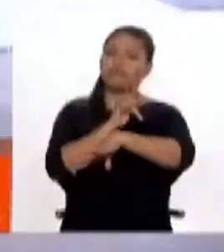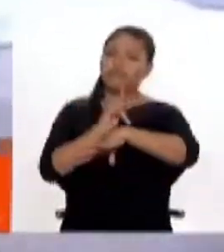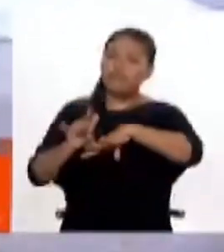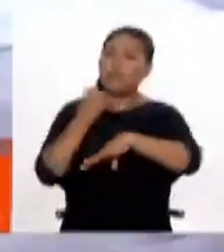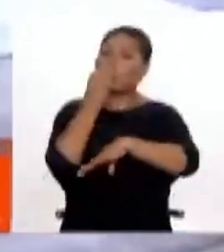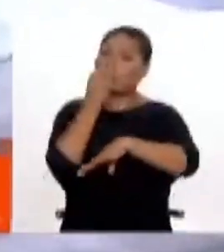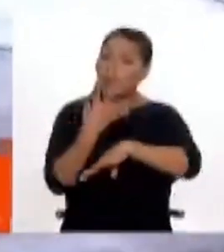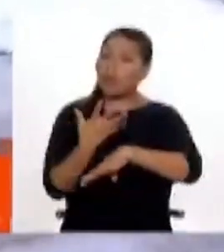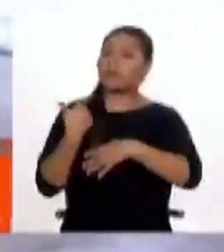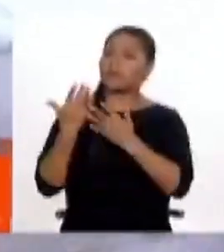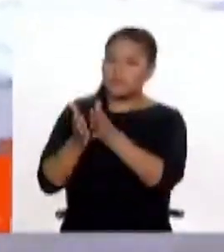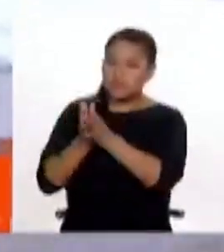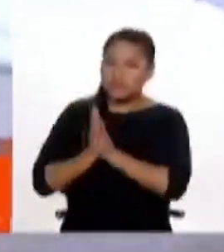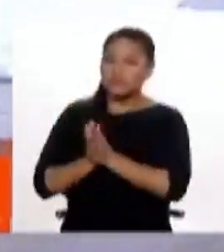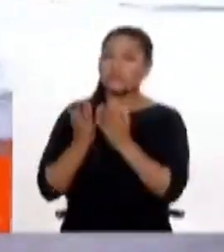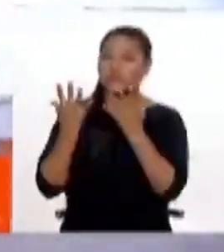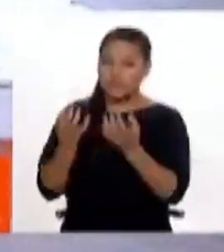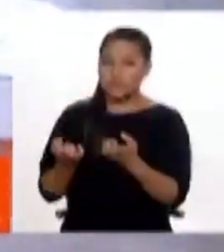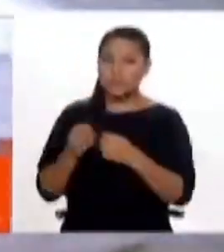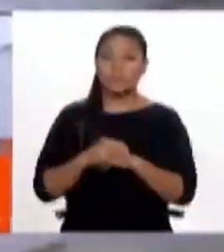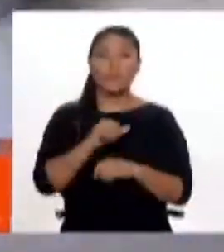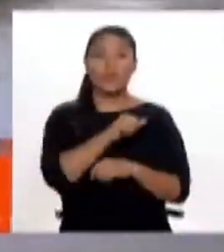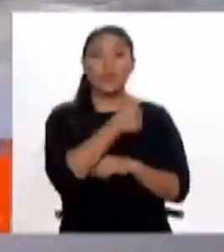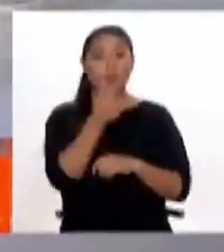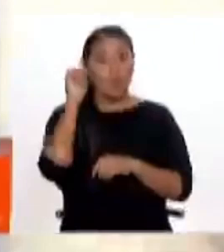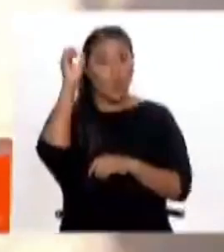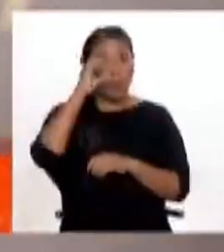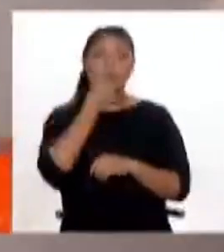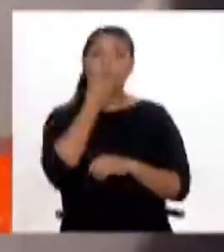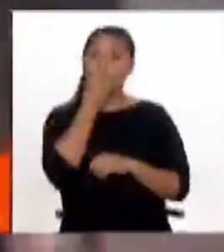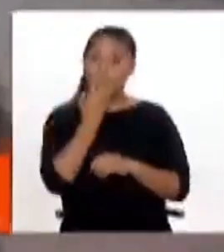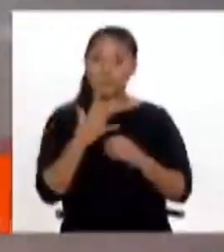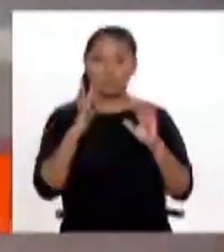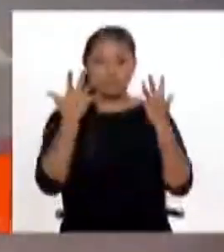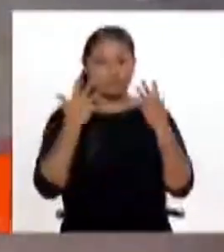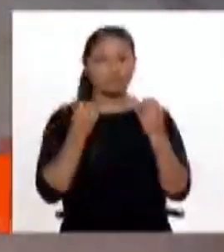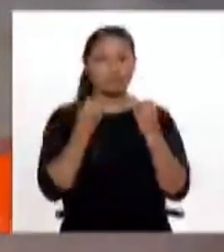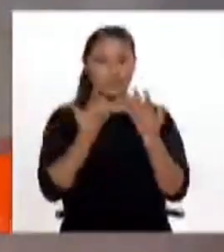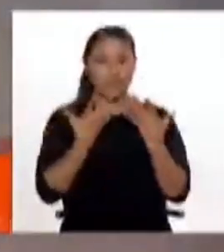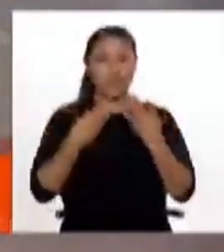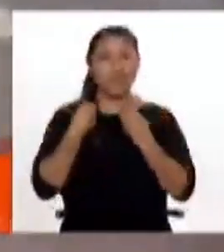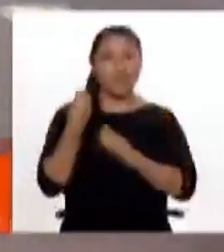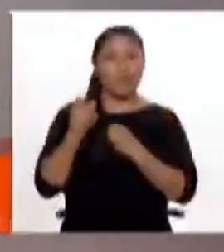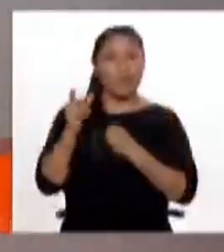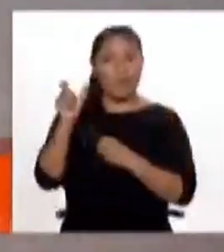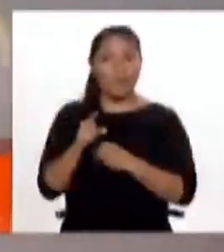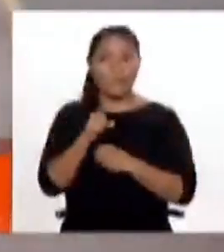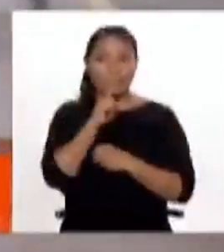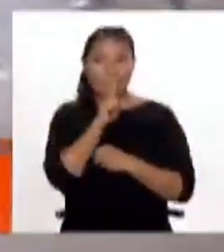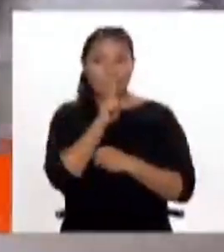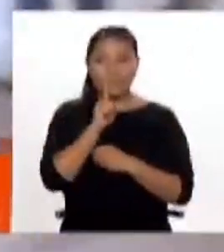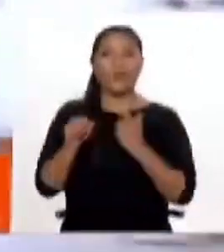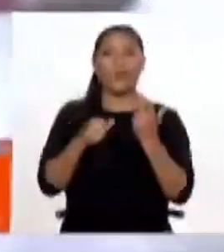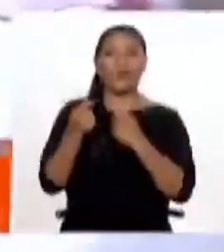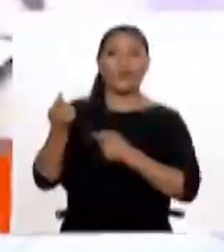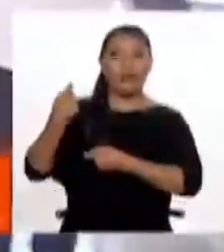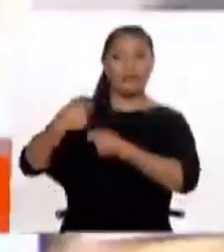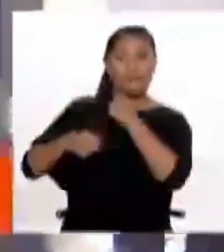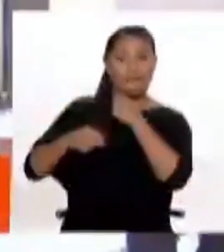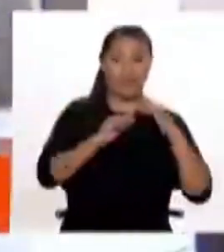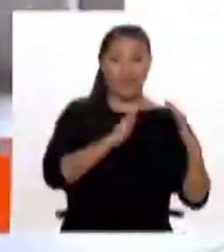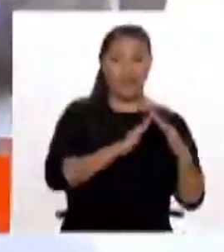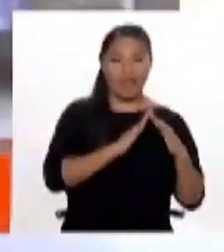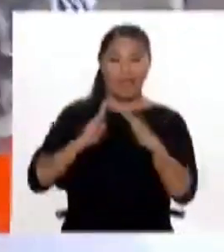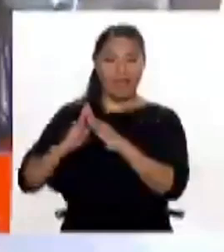También quienes han mostrado una opinión a favor de este desalojo, pero que no quieren salir en cámara, son los comerciantes de las